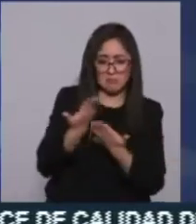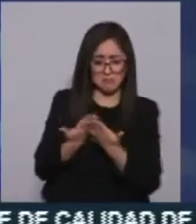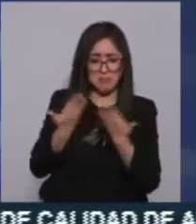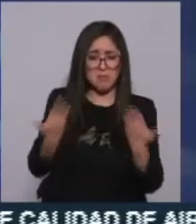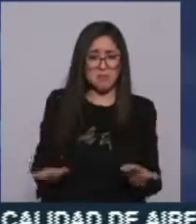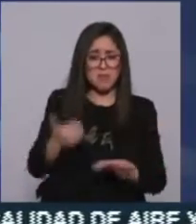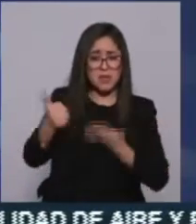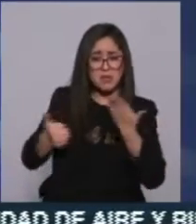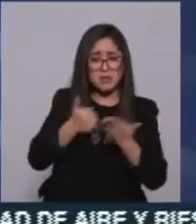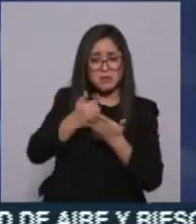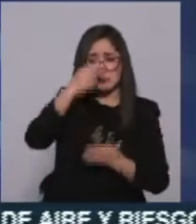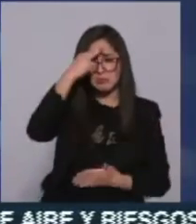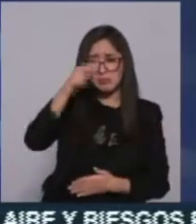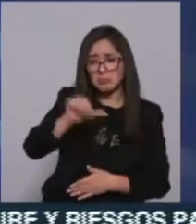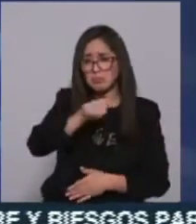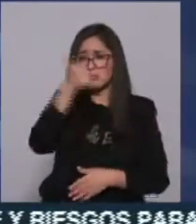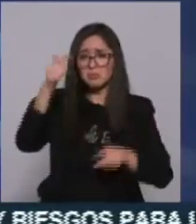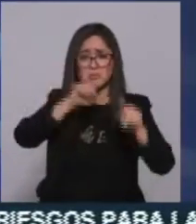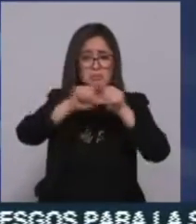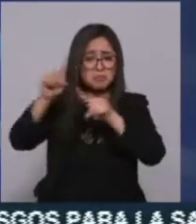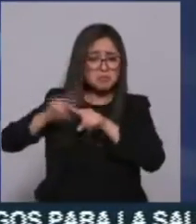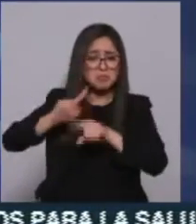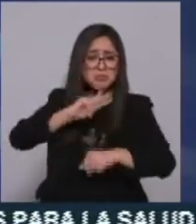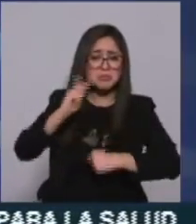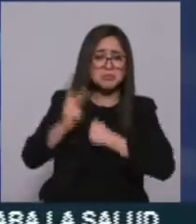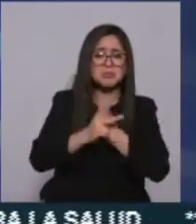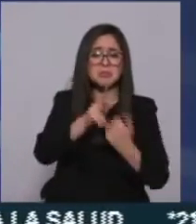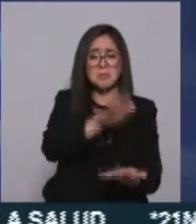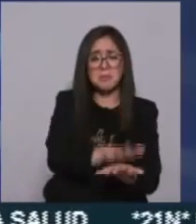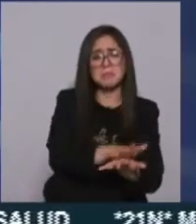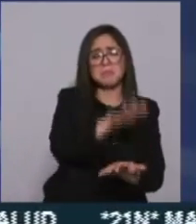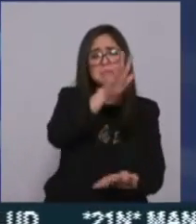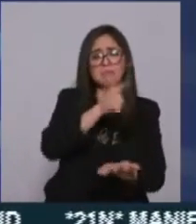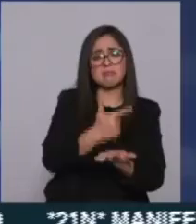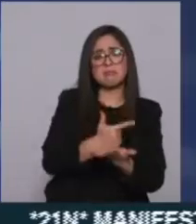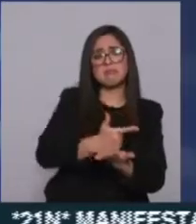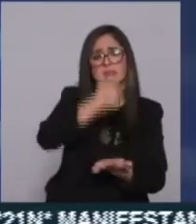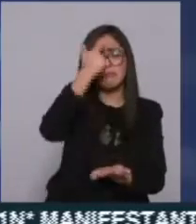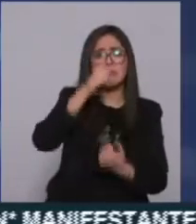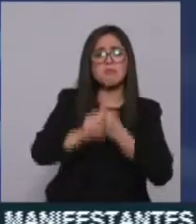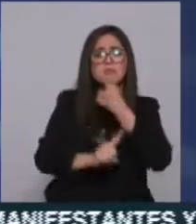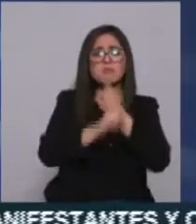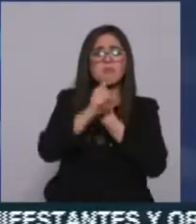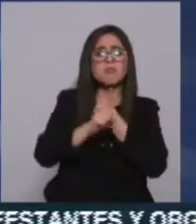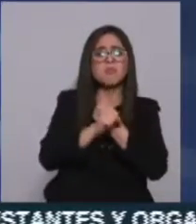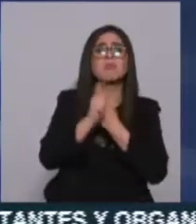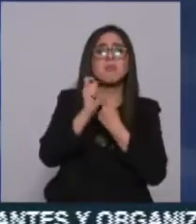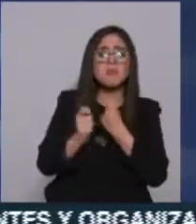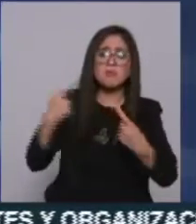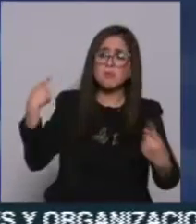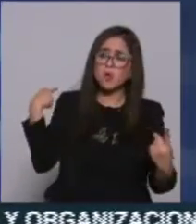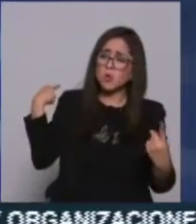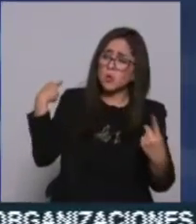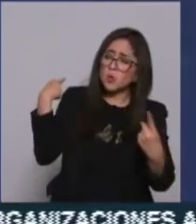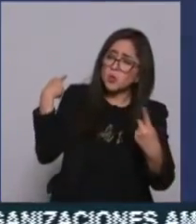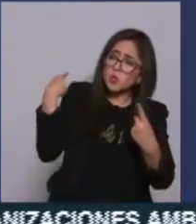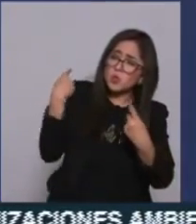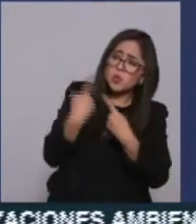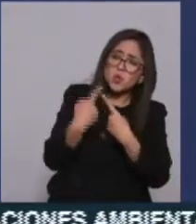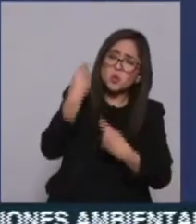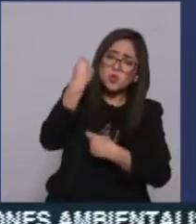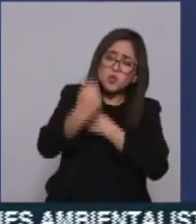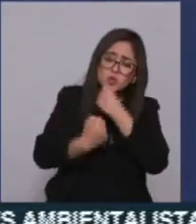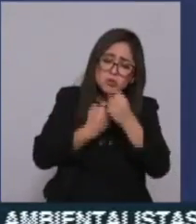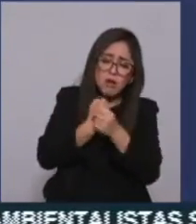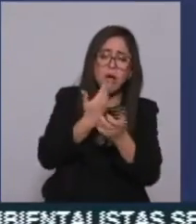otras entidades donde se ha agudizado el problema de la violencia, es efecto de esos años. Sí, son estos